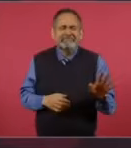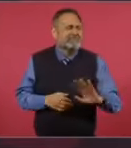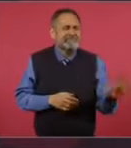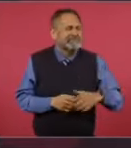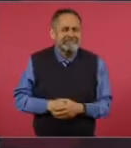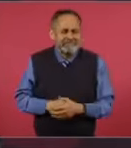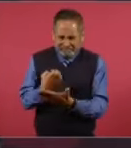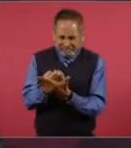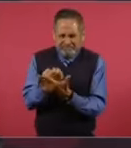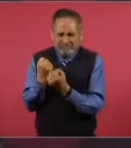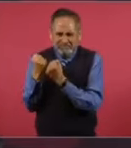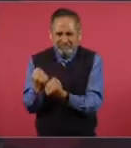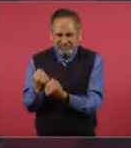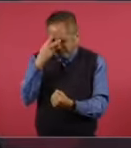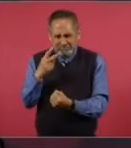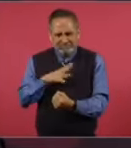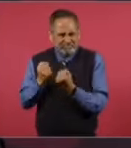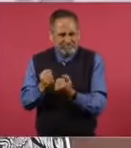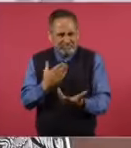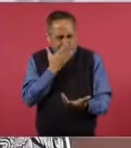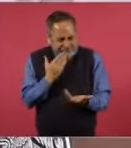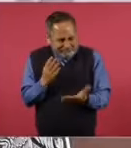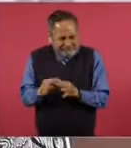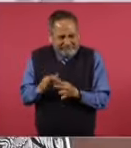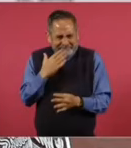está muy fuerte. Está muy fuerte, pero además,